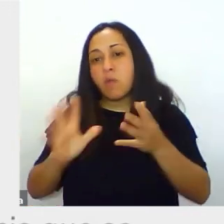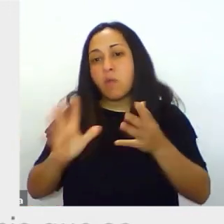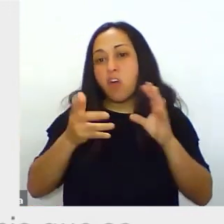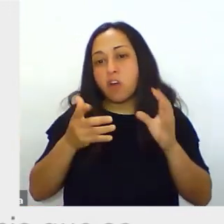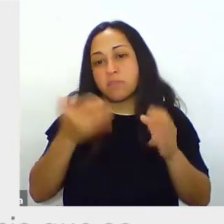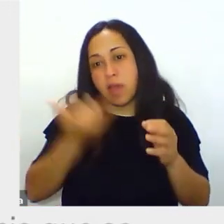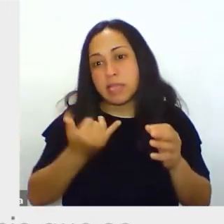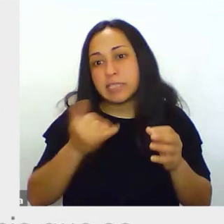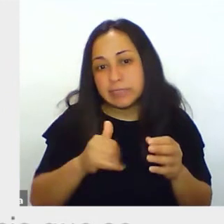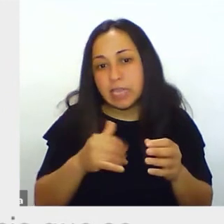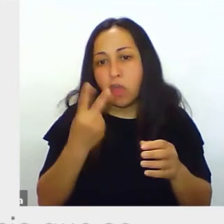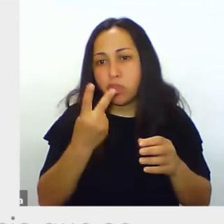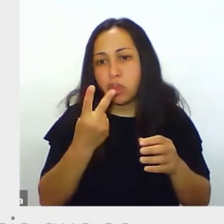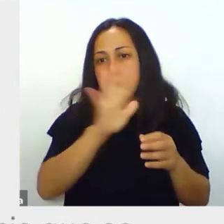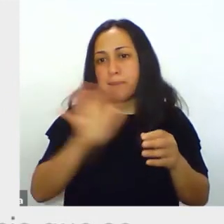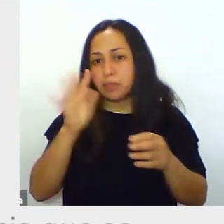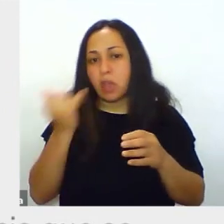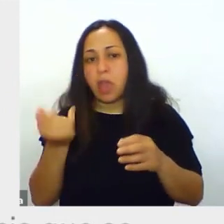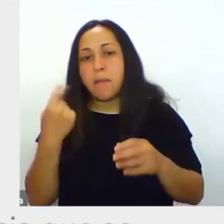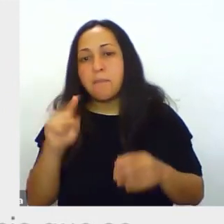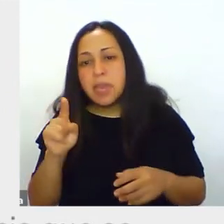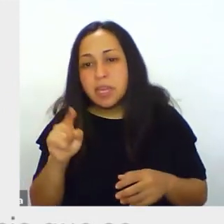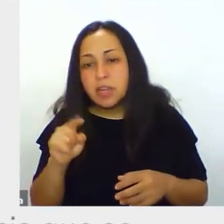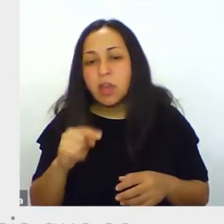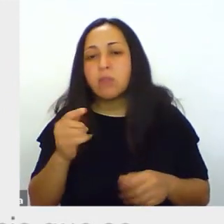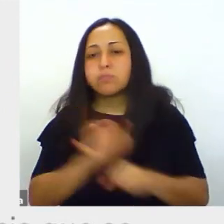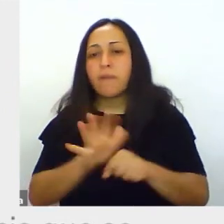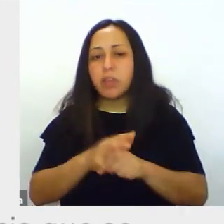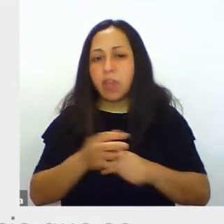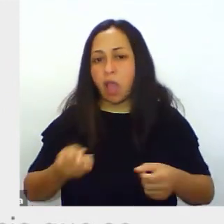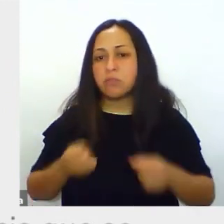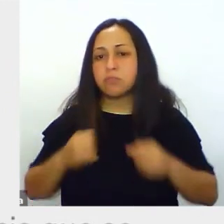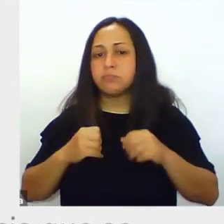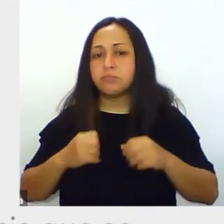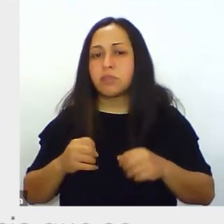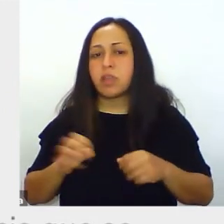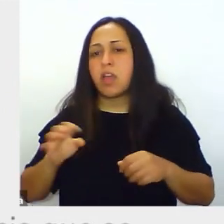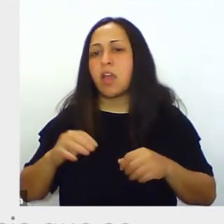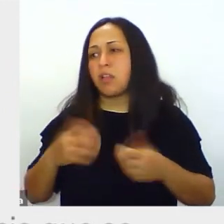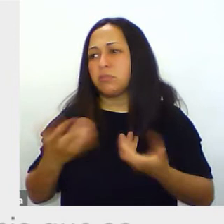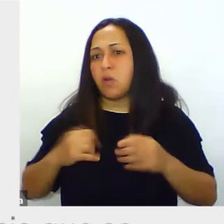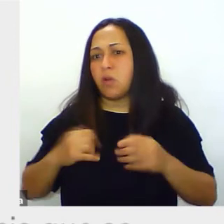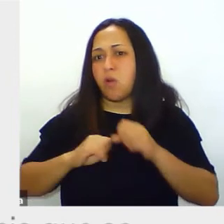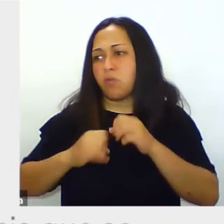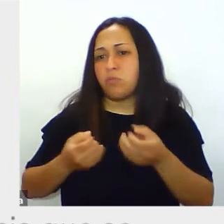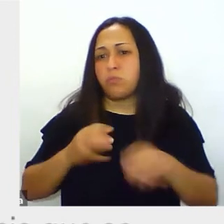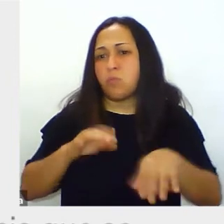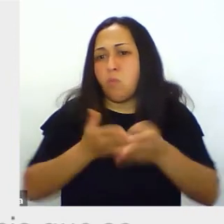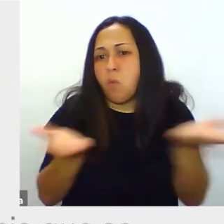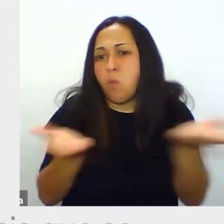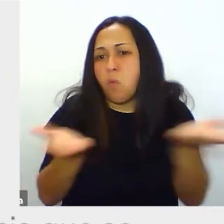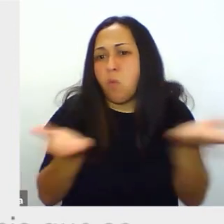tiene nuevos aspectos, pero en definitiva es una manifestación de esta violencia histórica, de este rol de género que tenemos